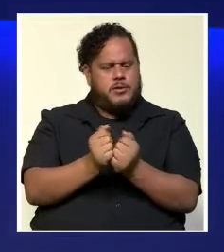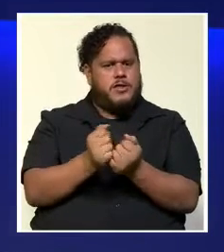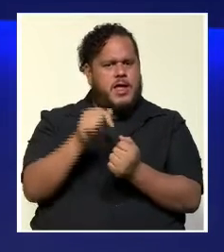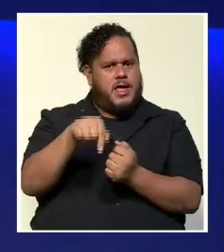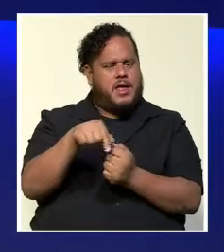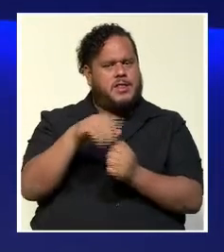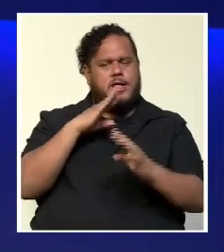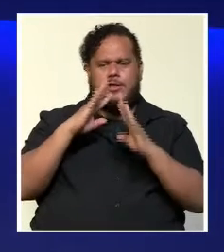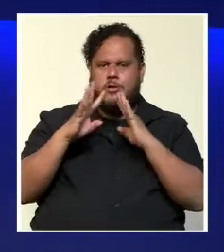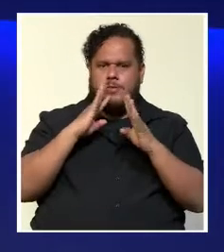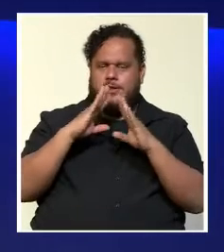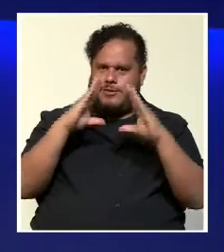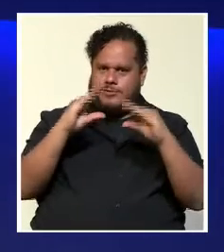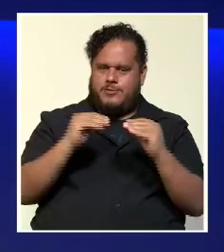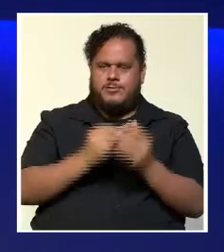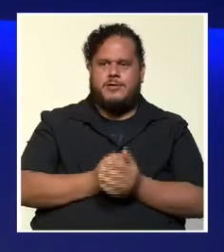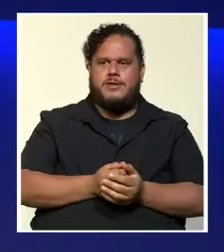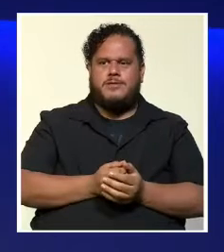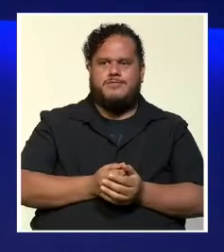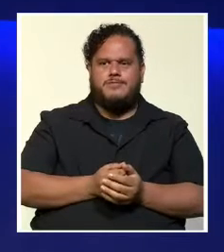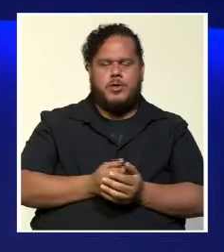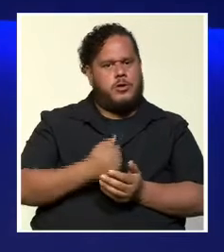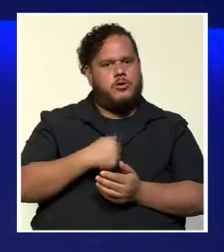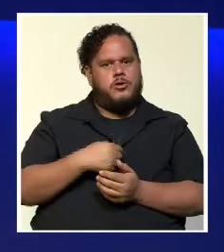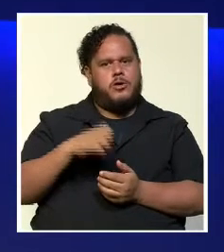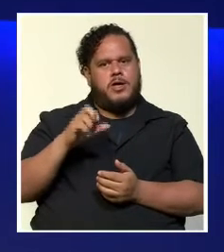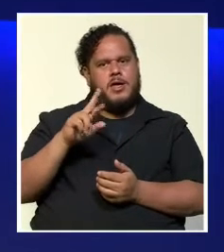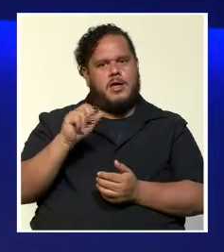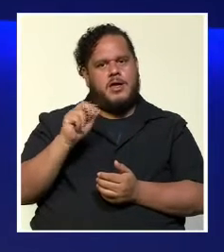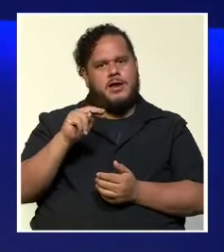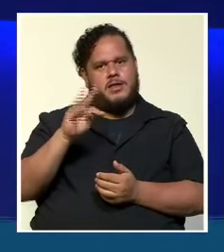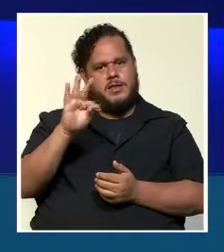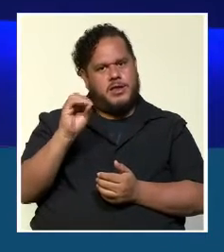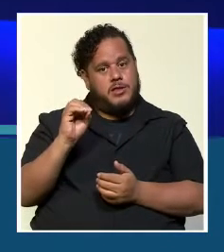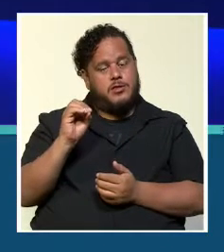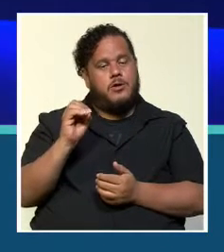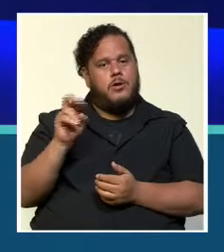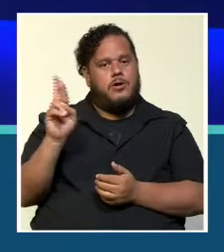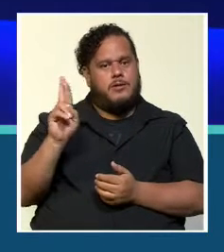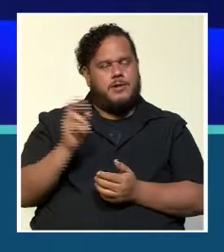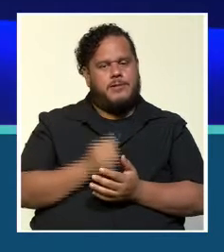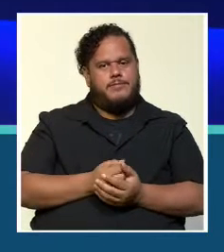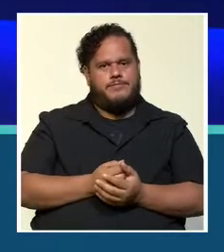conversaciones nocturnas. Soy Ernesto Rivera.